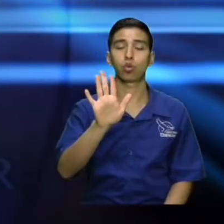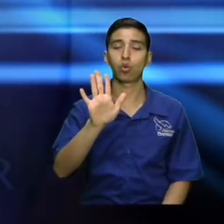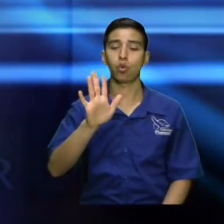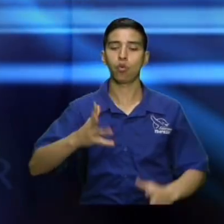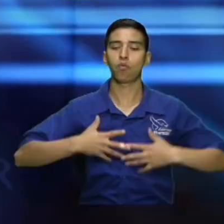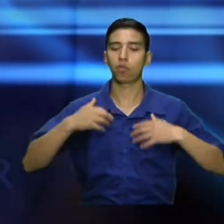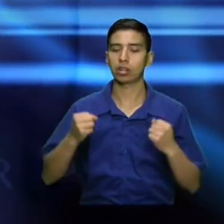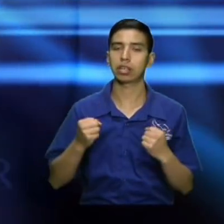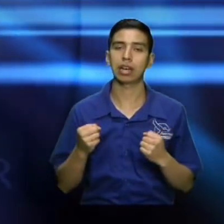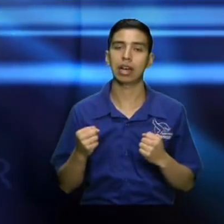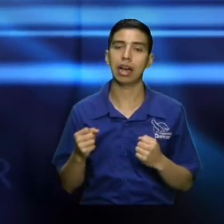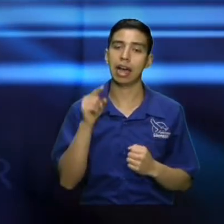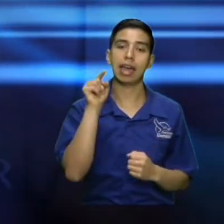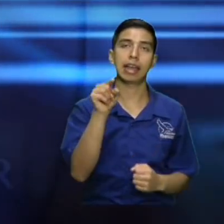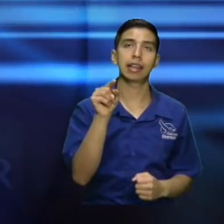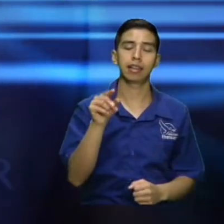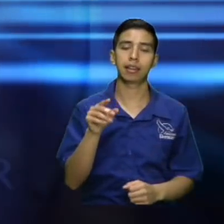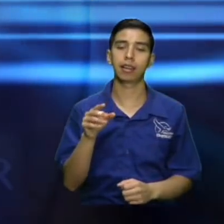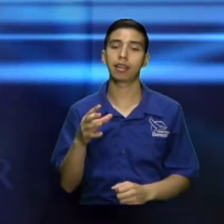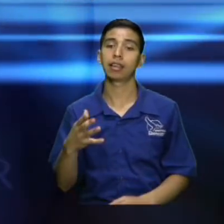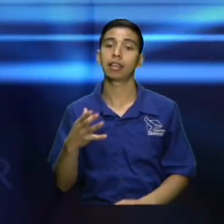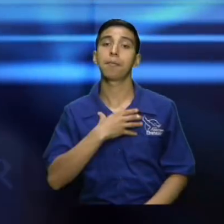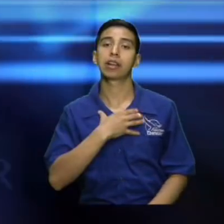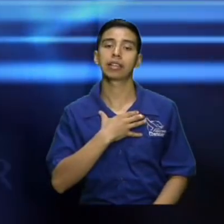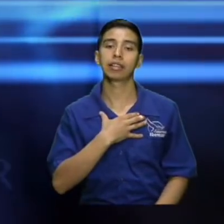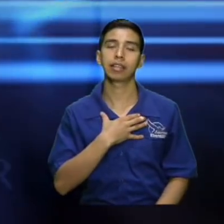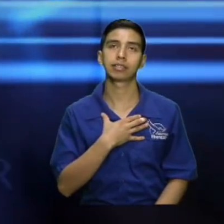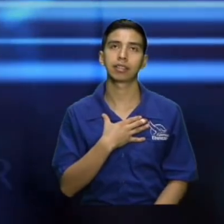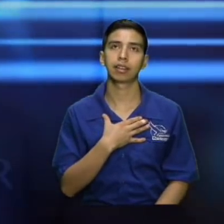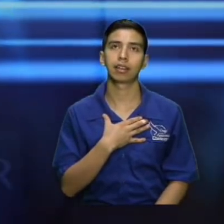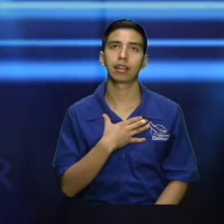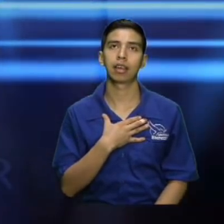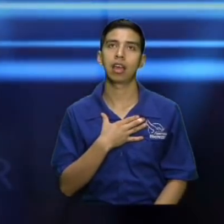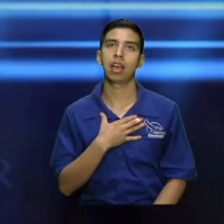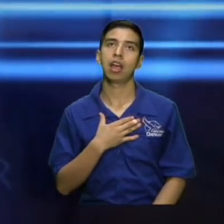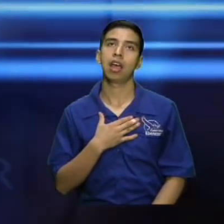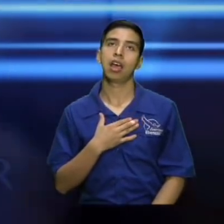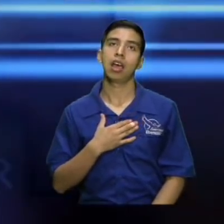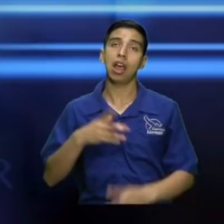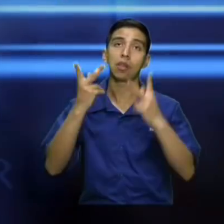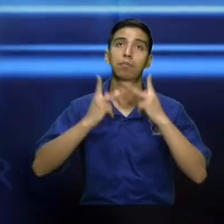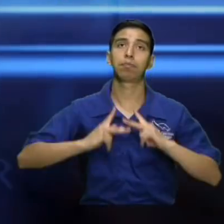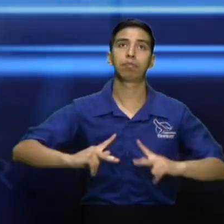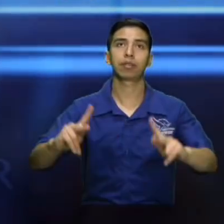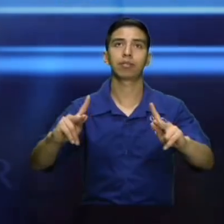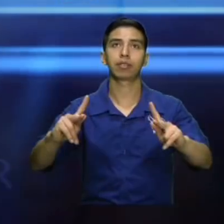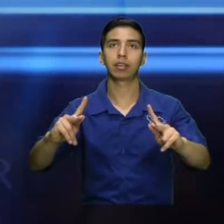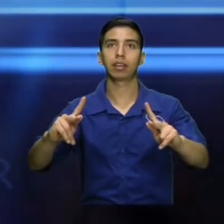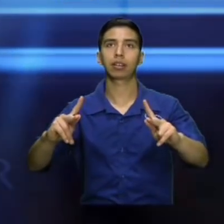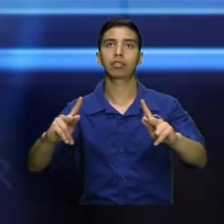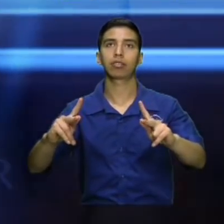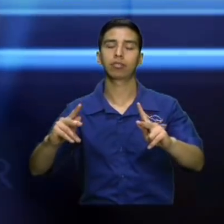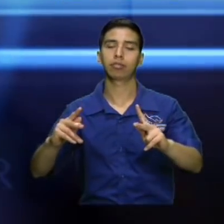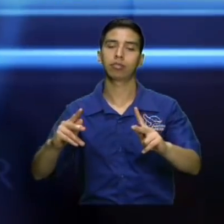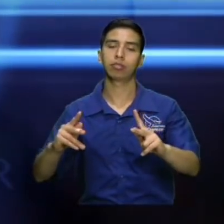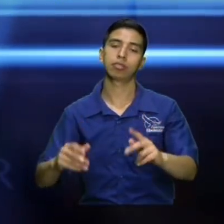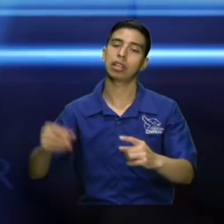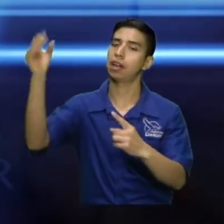el derecho de la primogenitura. Entonces aquí lo que está hablando es de que cuando un hombre en aquel tiempo